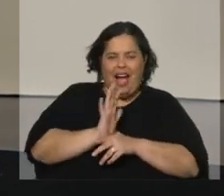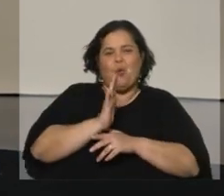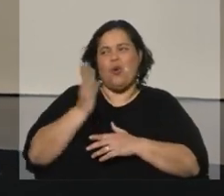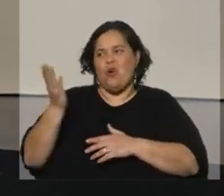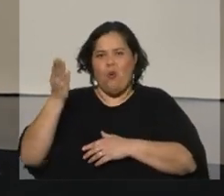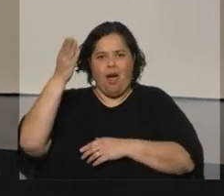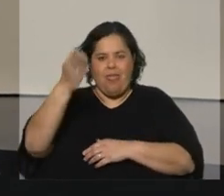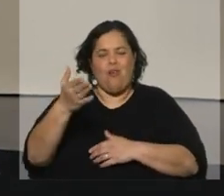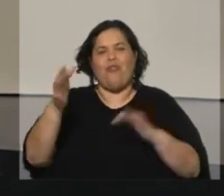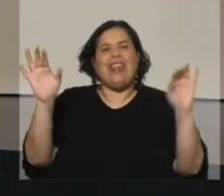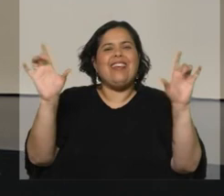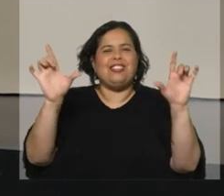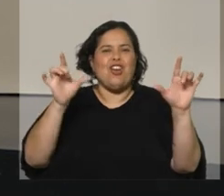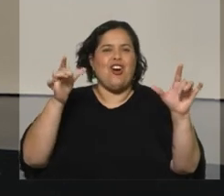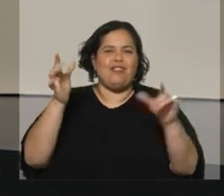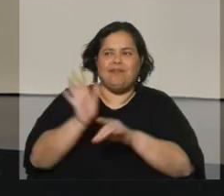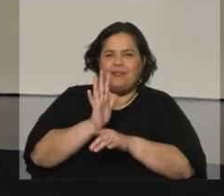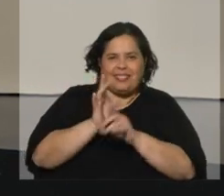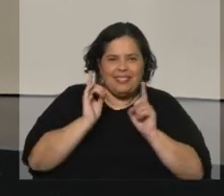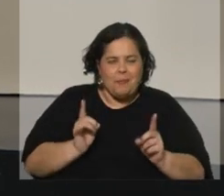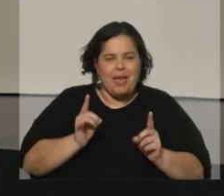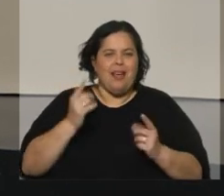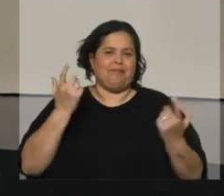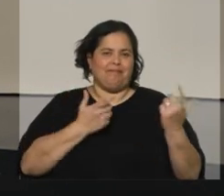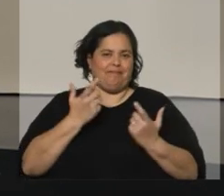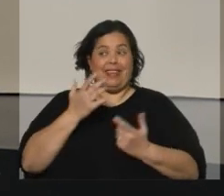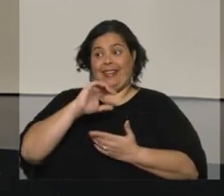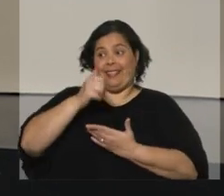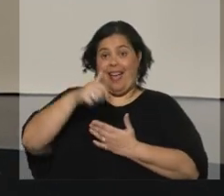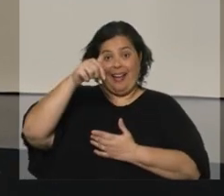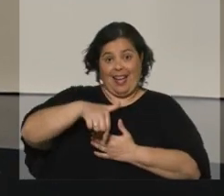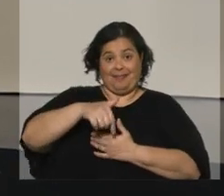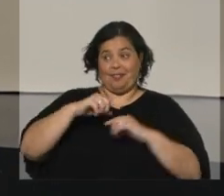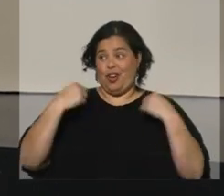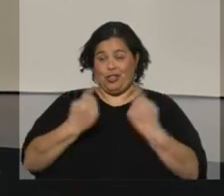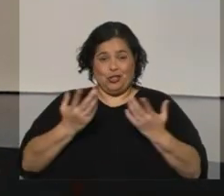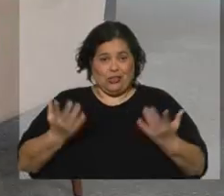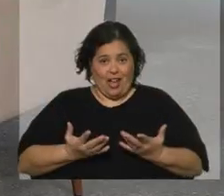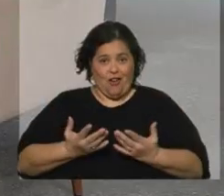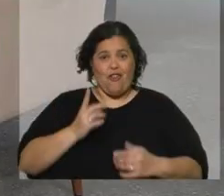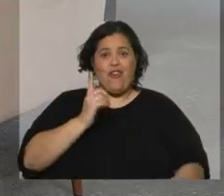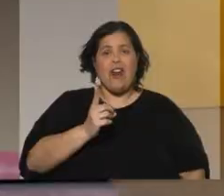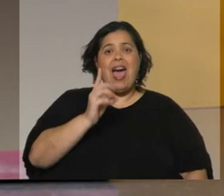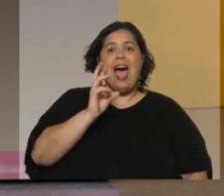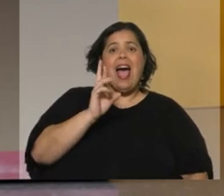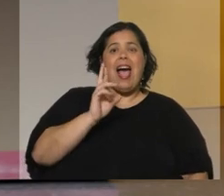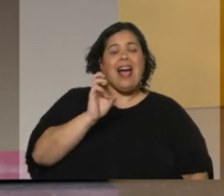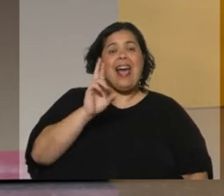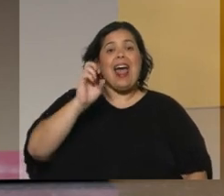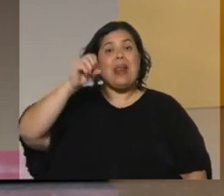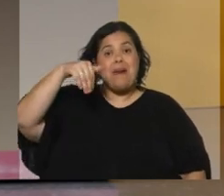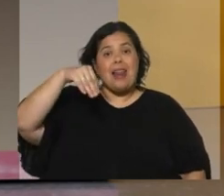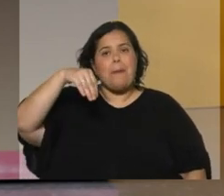sus apariciones de televisión y está aquí con nosotros ahora sí Germán Medina Qué tal Buenas noches